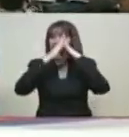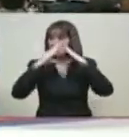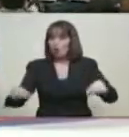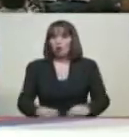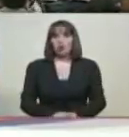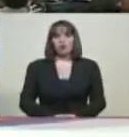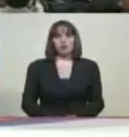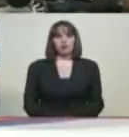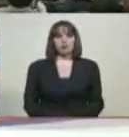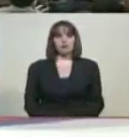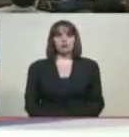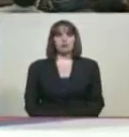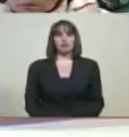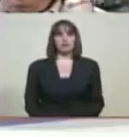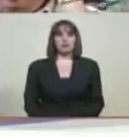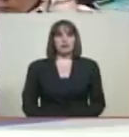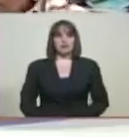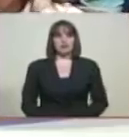del estado